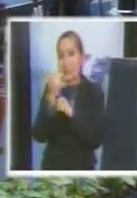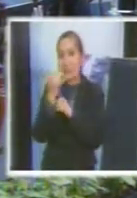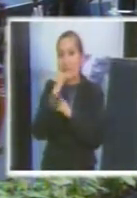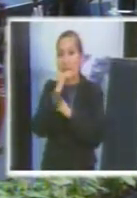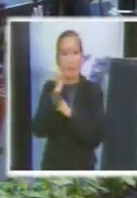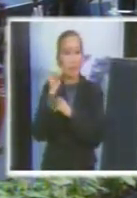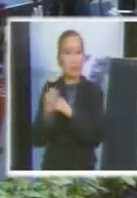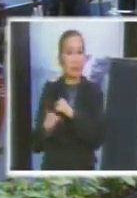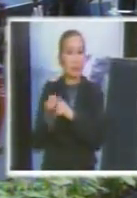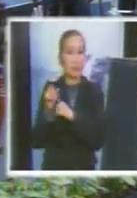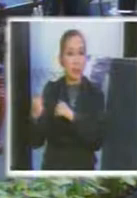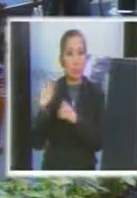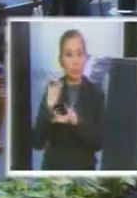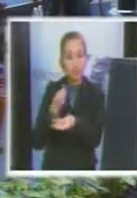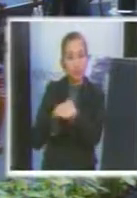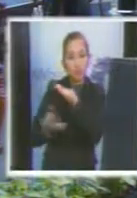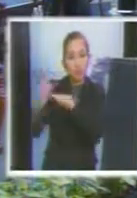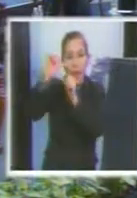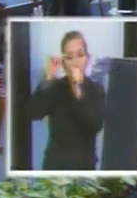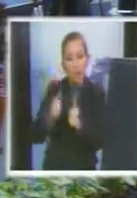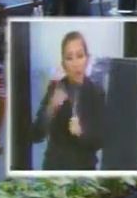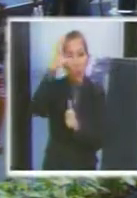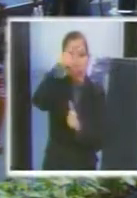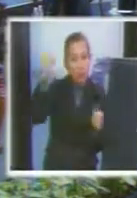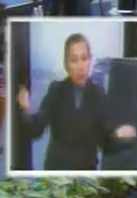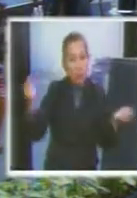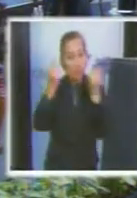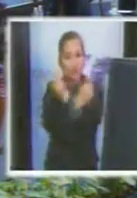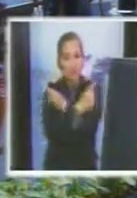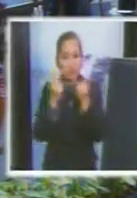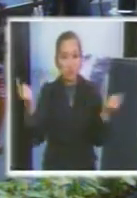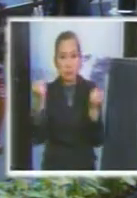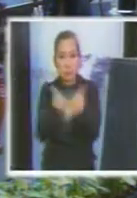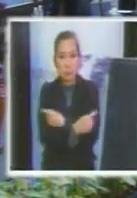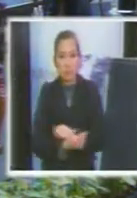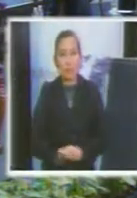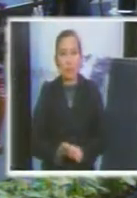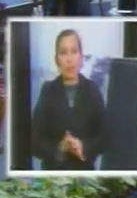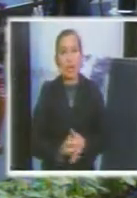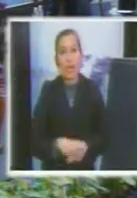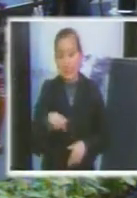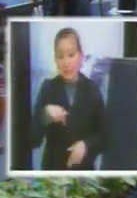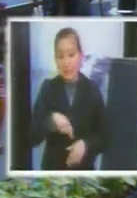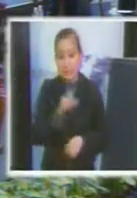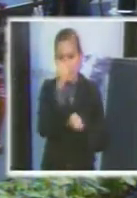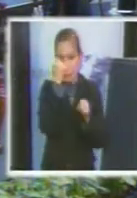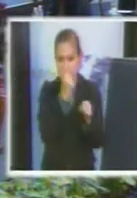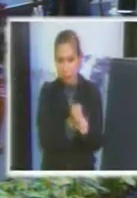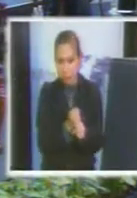además intercambios artísticos y culturales. Este año,